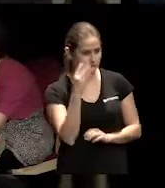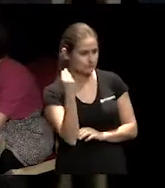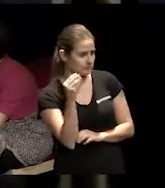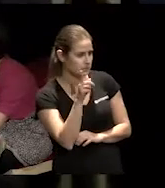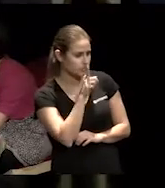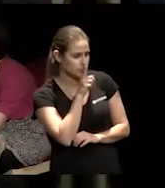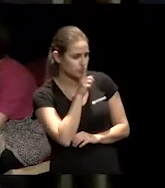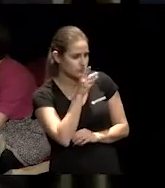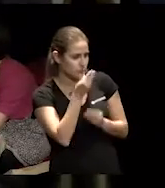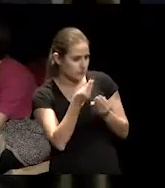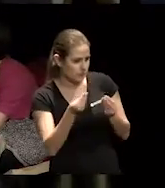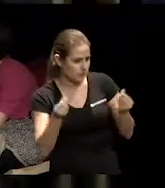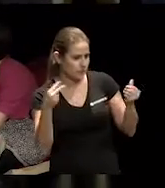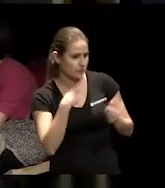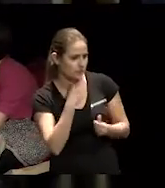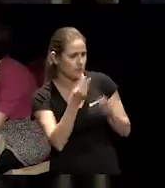Don't you